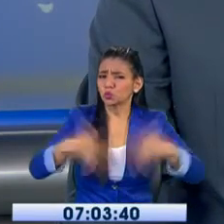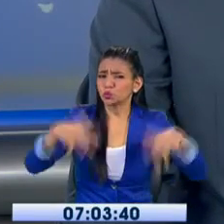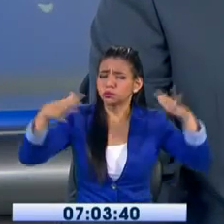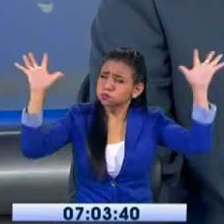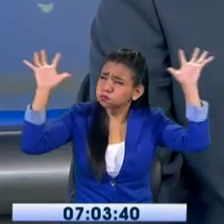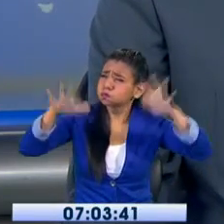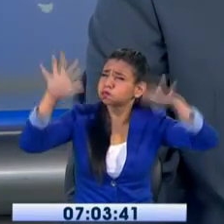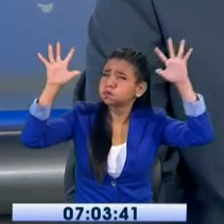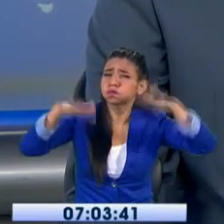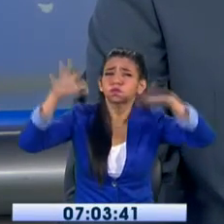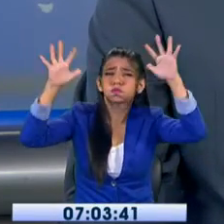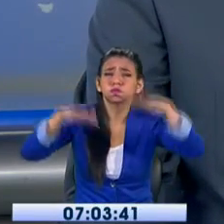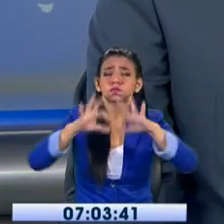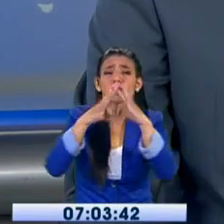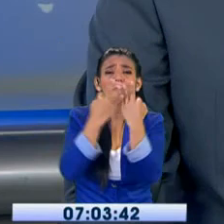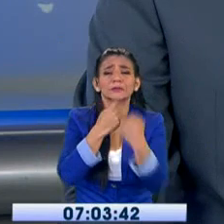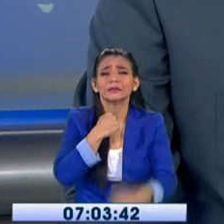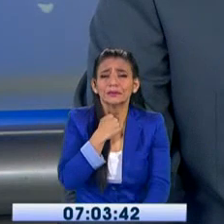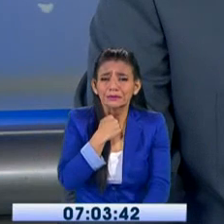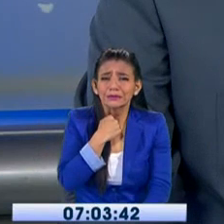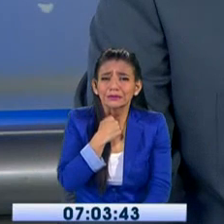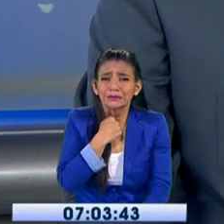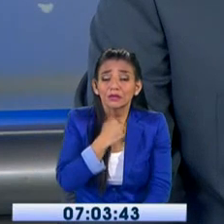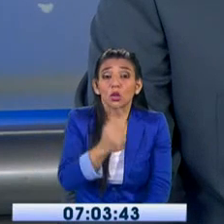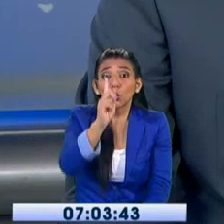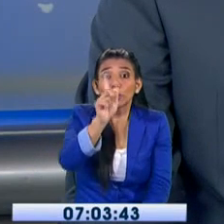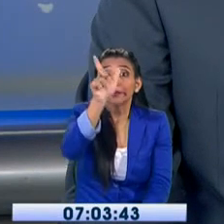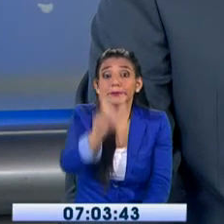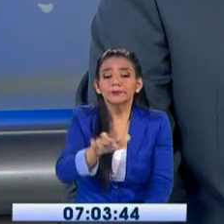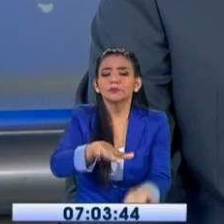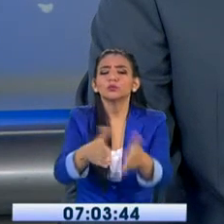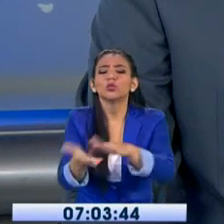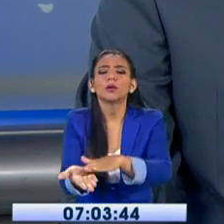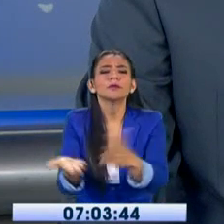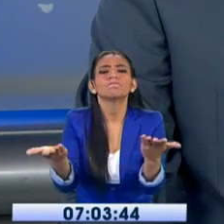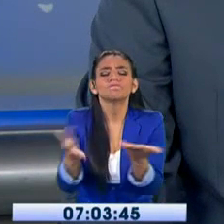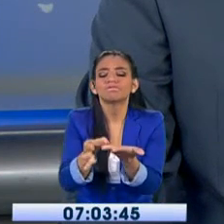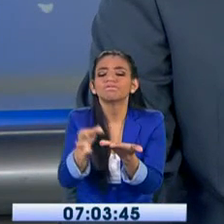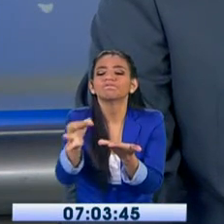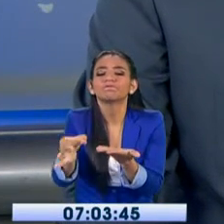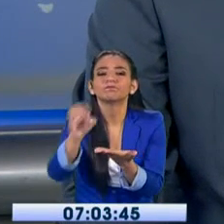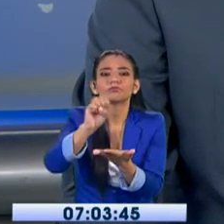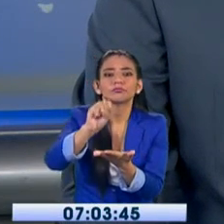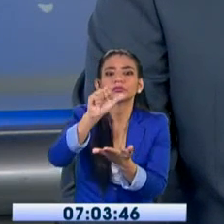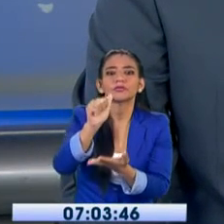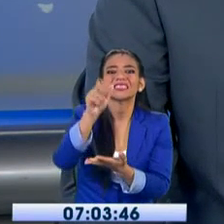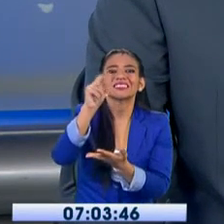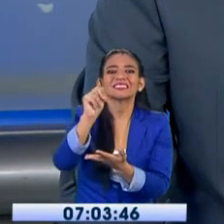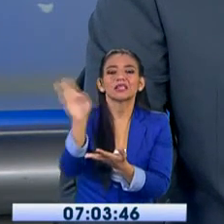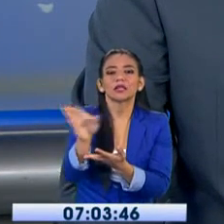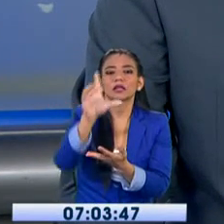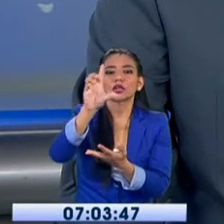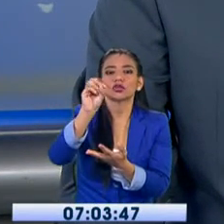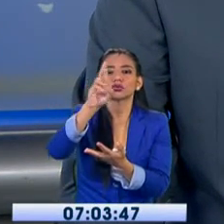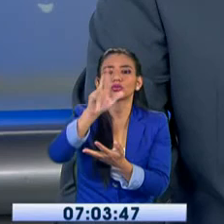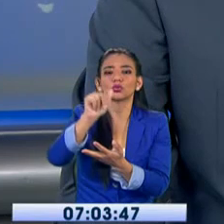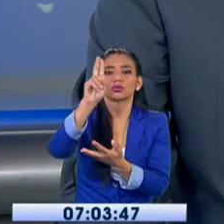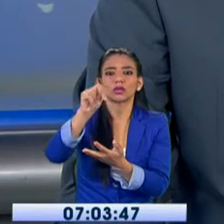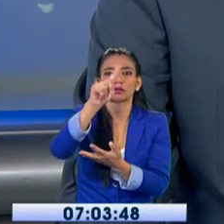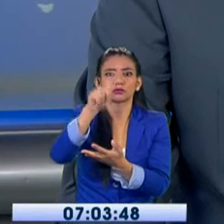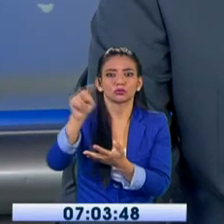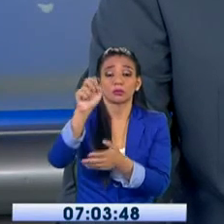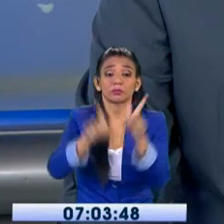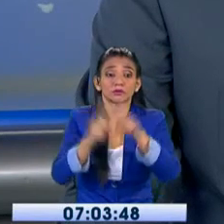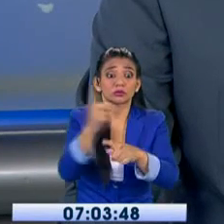familias afectadas. Las autoridades confirmaron que una persona murió en el sector de Mataje, Cantón San Lorenzo. Rescatistas de los organismos de socorro lograron